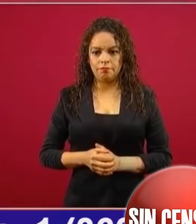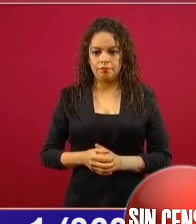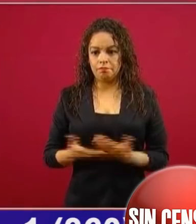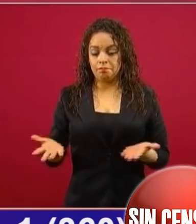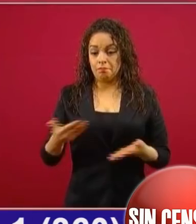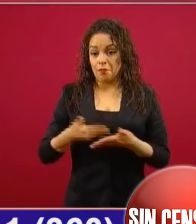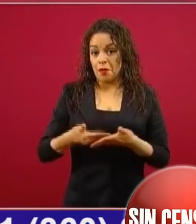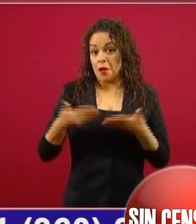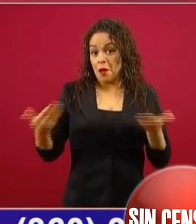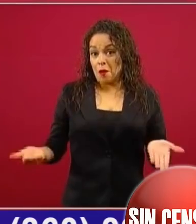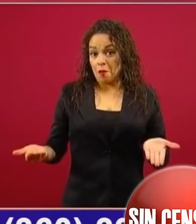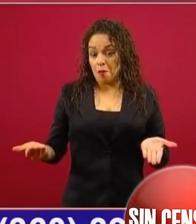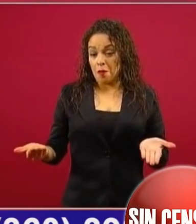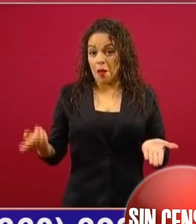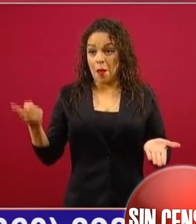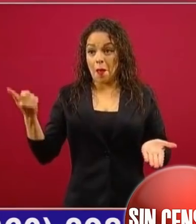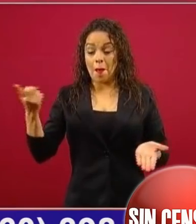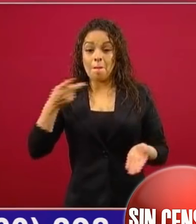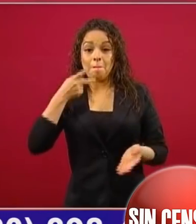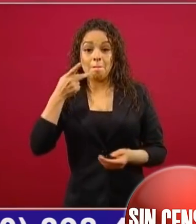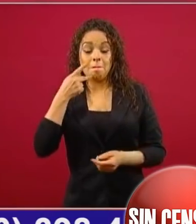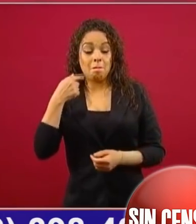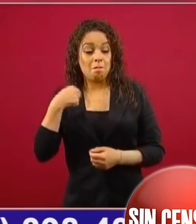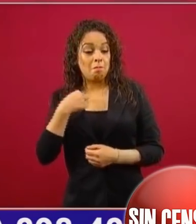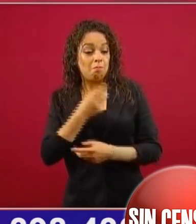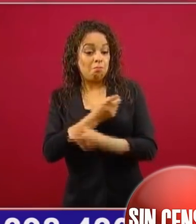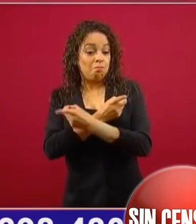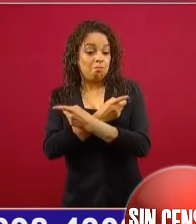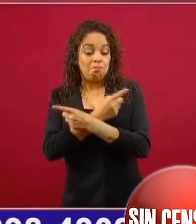de la decencia y de la honestidad.